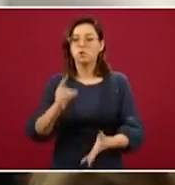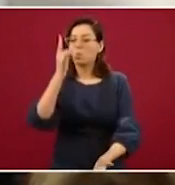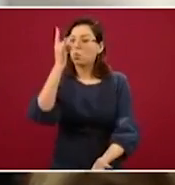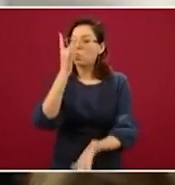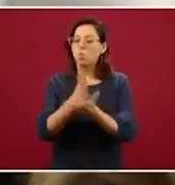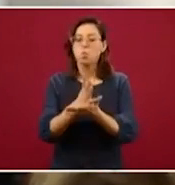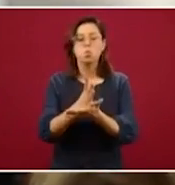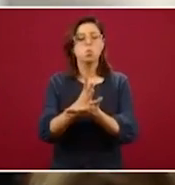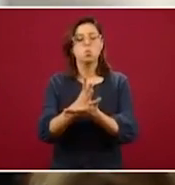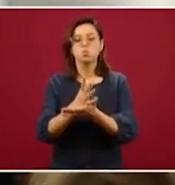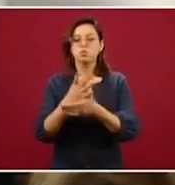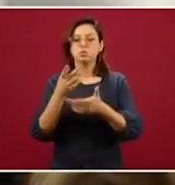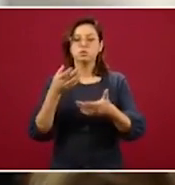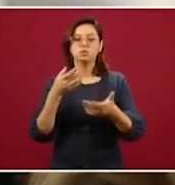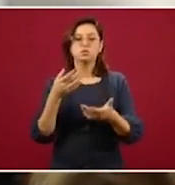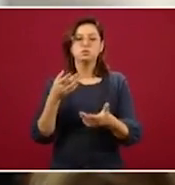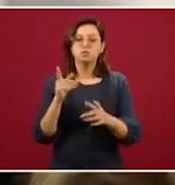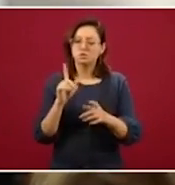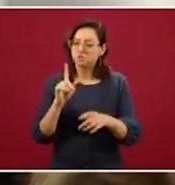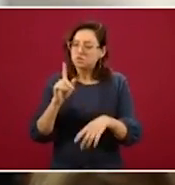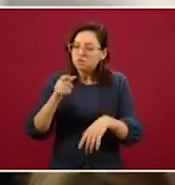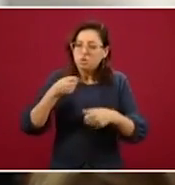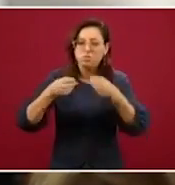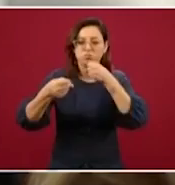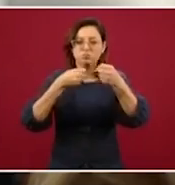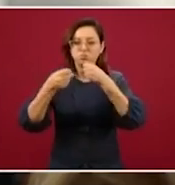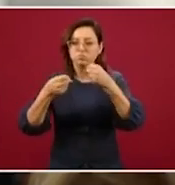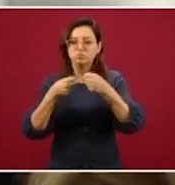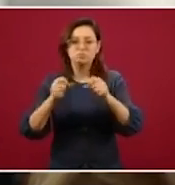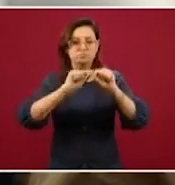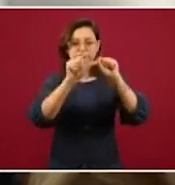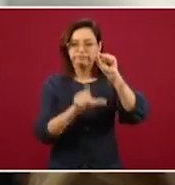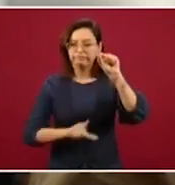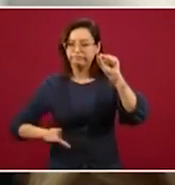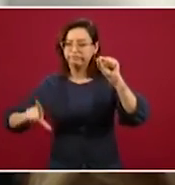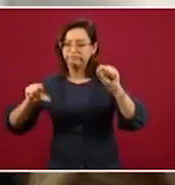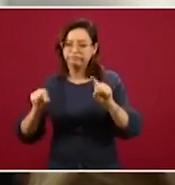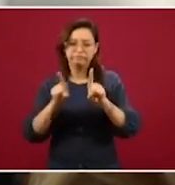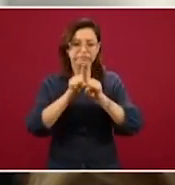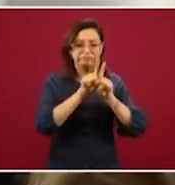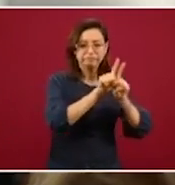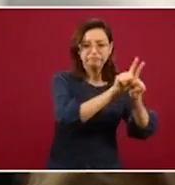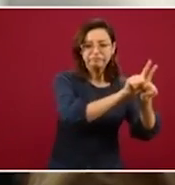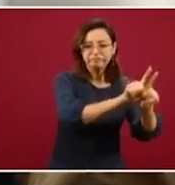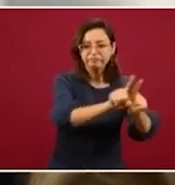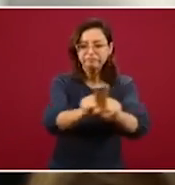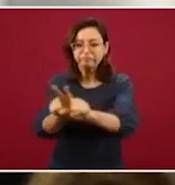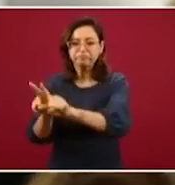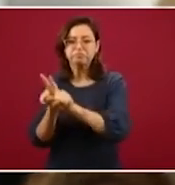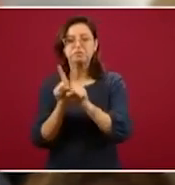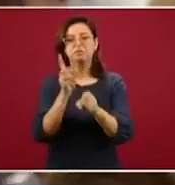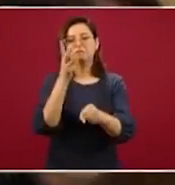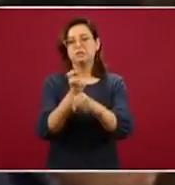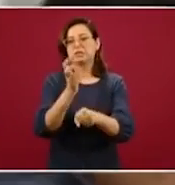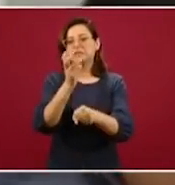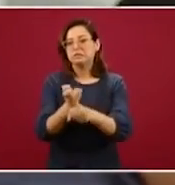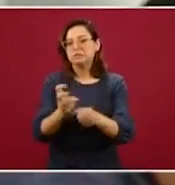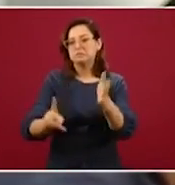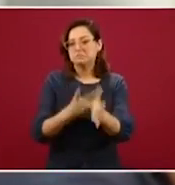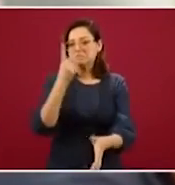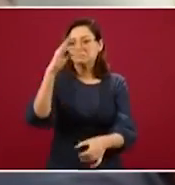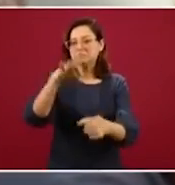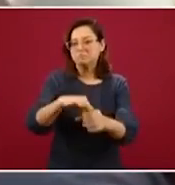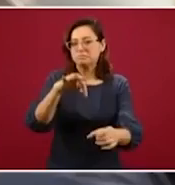de comunicación que lo siguió en todos los municipios del país en su tercer intento por alcanzar la presidencia de la República.